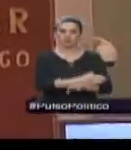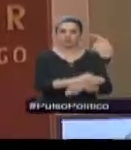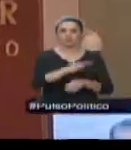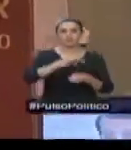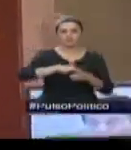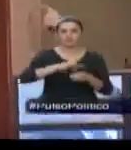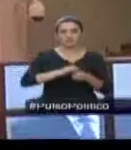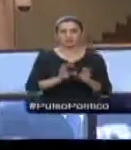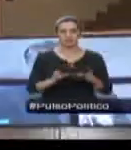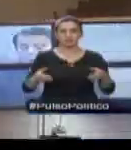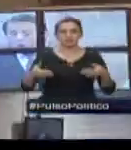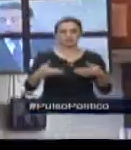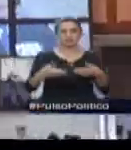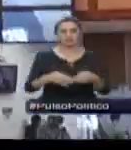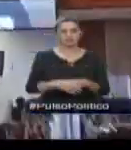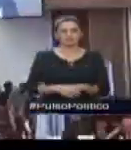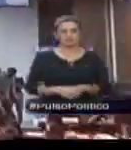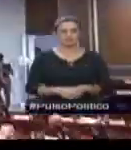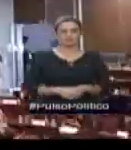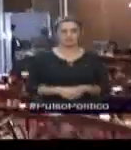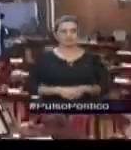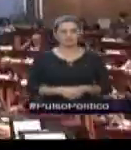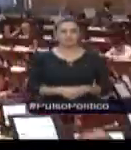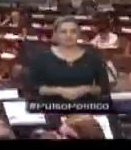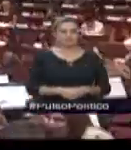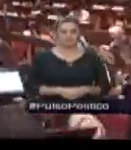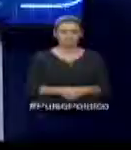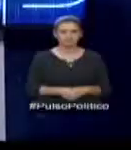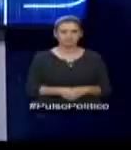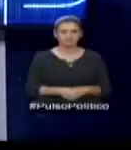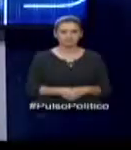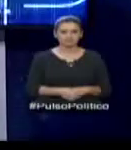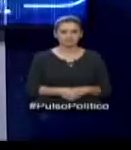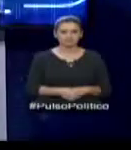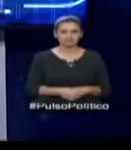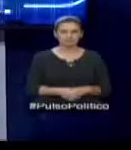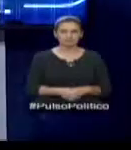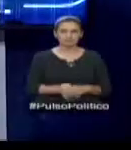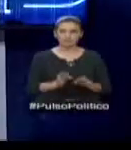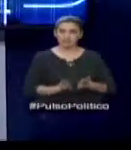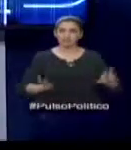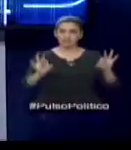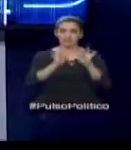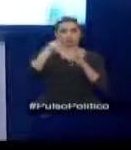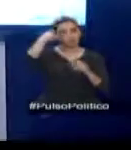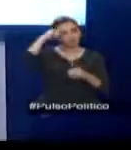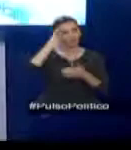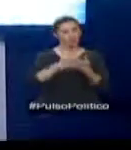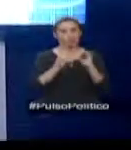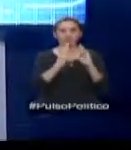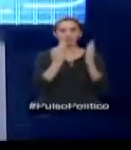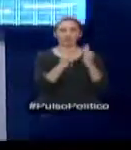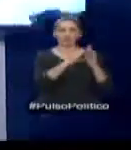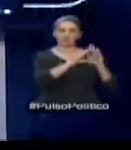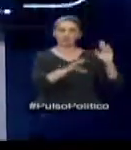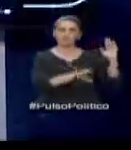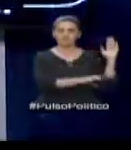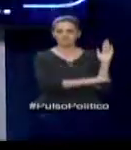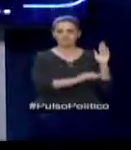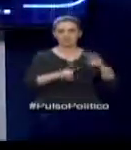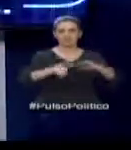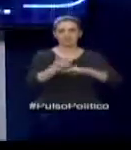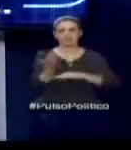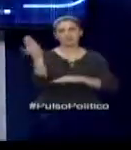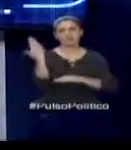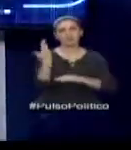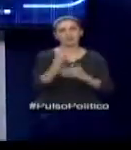elecciones generales fabricio ceballos pulso político es importante recordar que la corte constitucional estableció